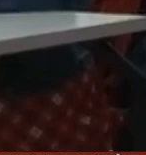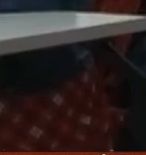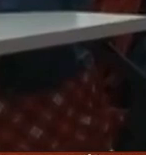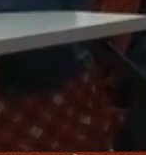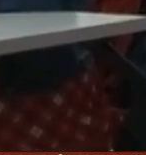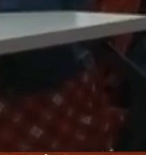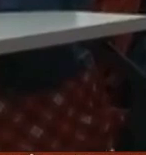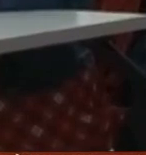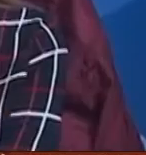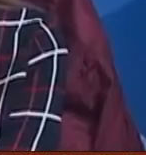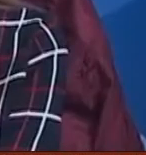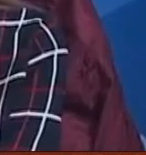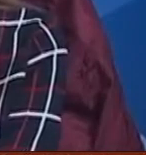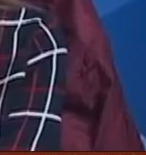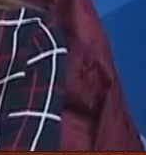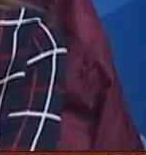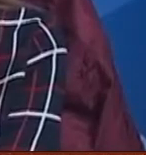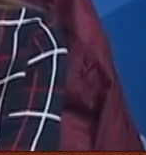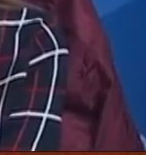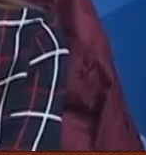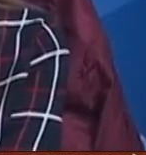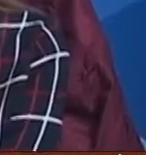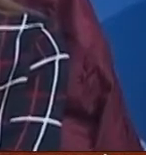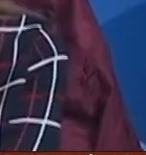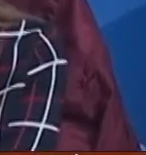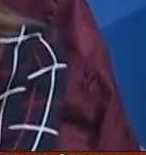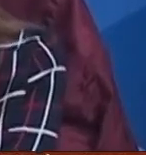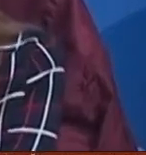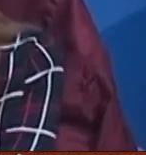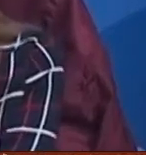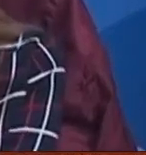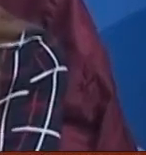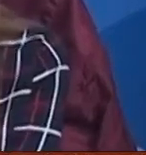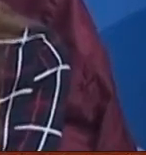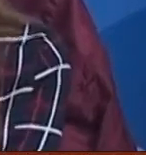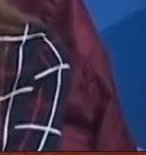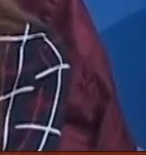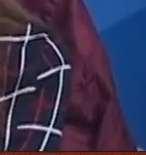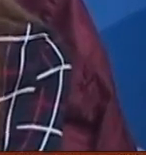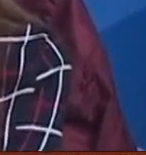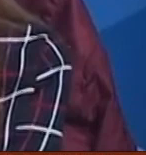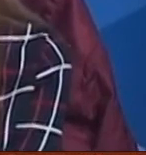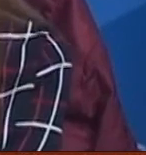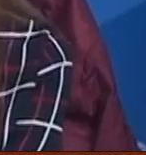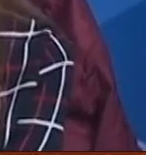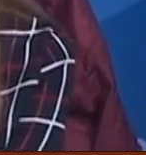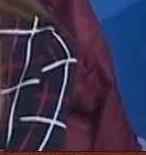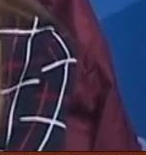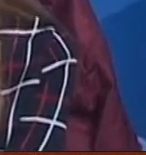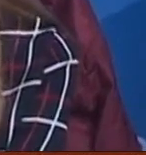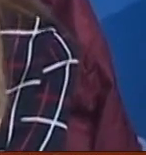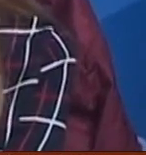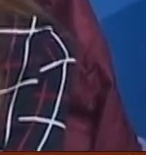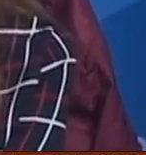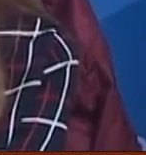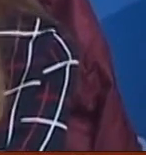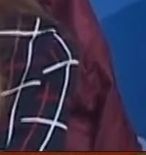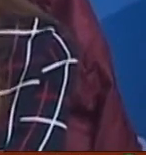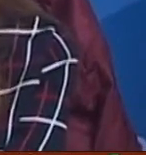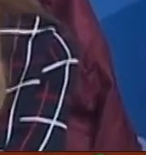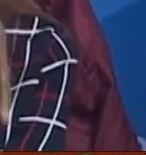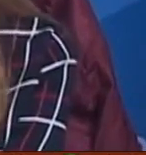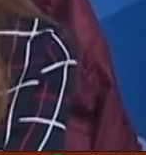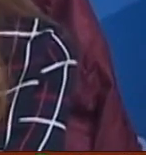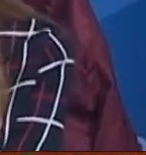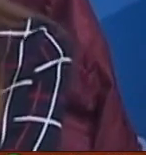comunista, totalitario, terrible, que pues utilizó sus éxitos deportivos y por supuesto a ella como una